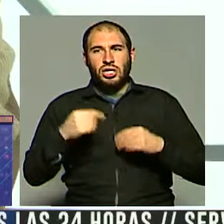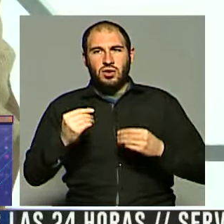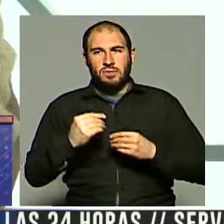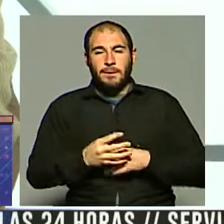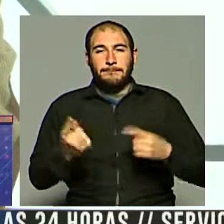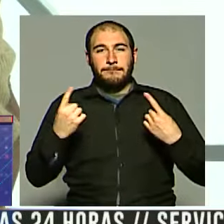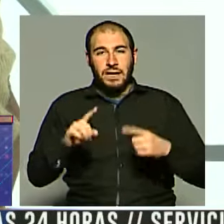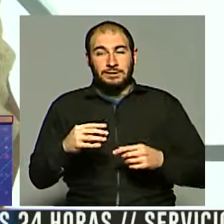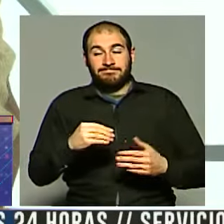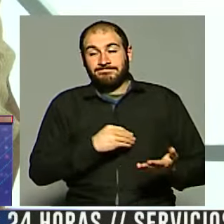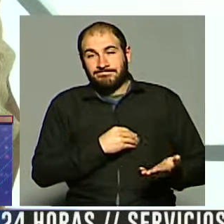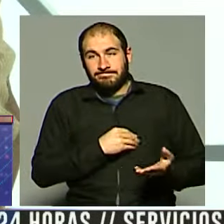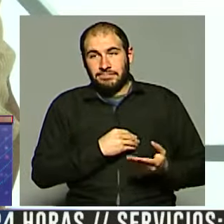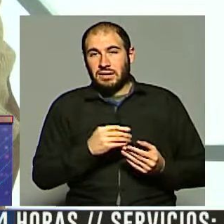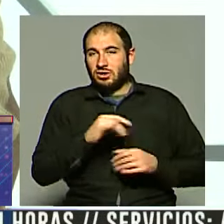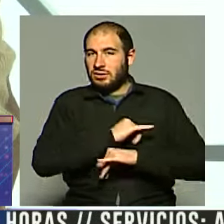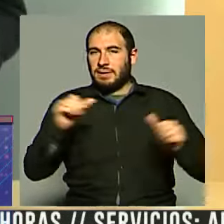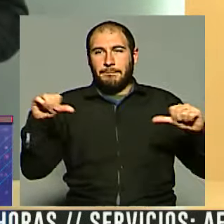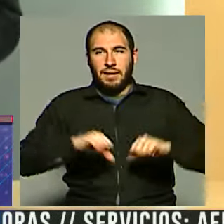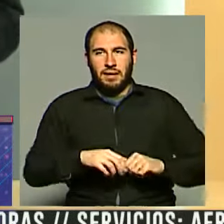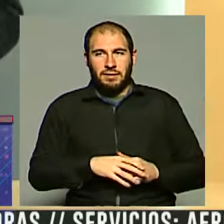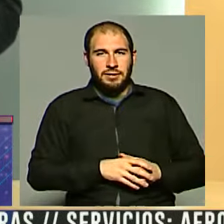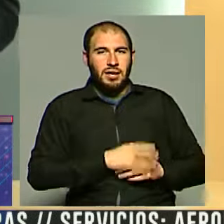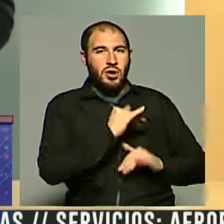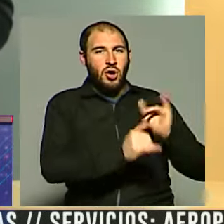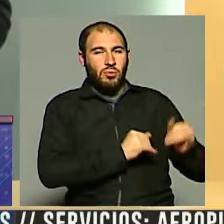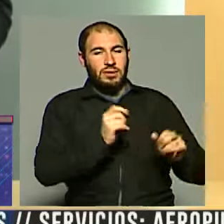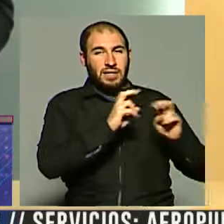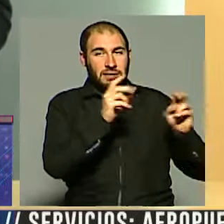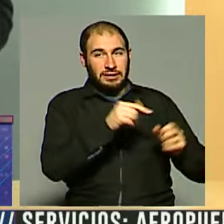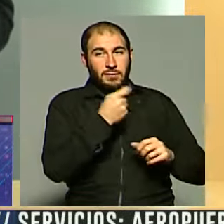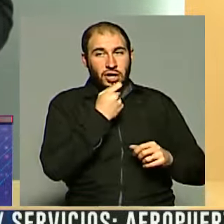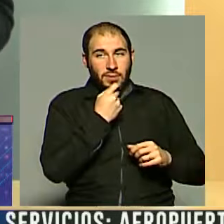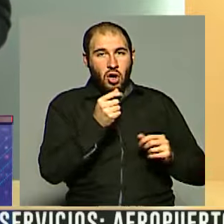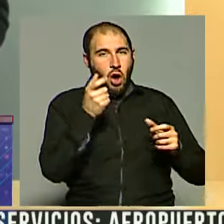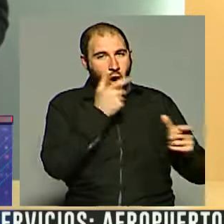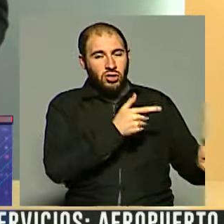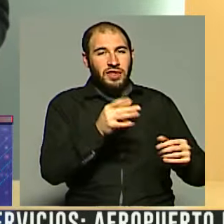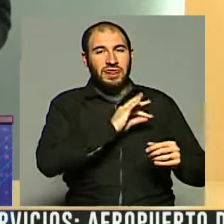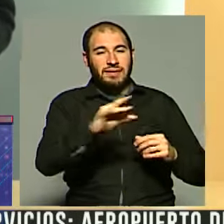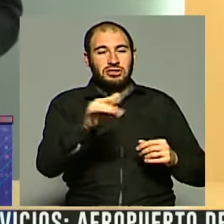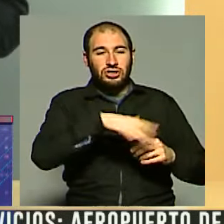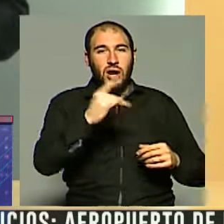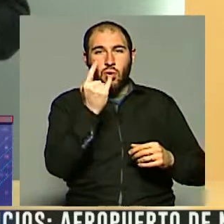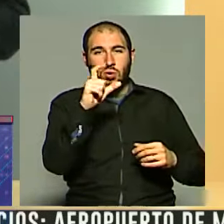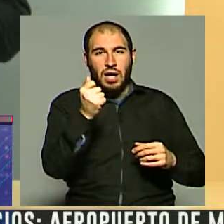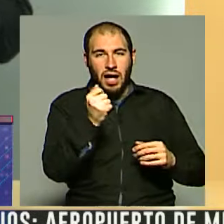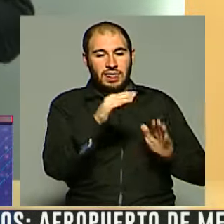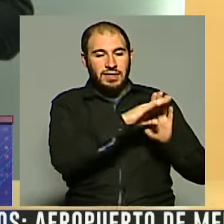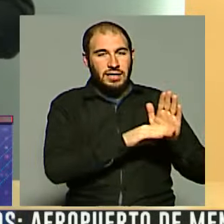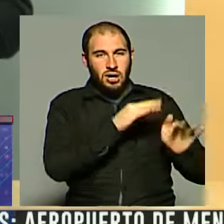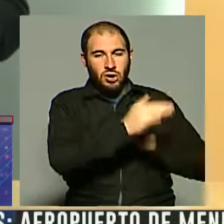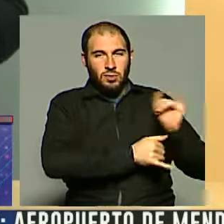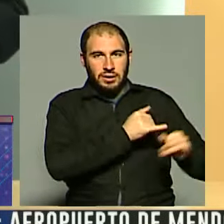estamos. Pero lamentablemente es una muy mala noticia. Bueno, hay que decir que con respecto a esto, por ejemplo, el Observatorio de la Deuda Social de la UCA dio algunos detalles y por